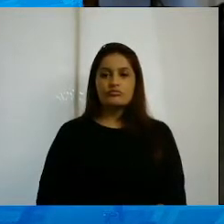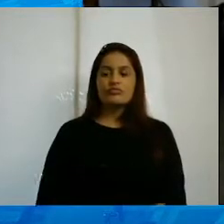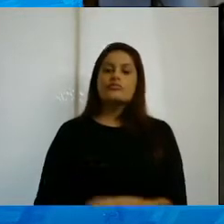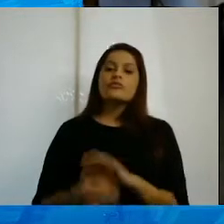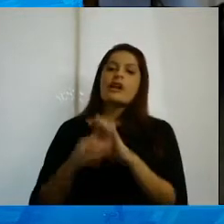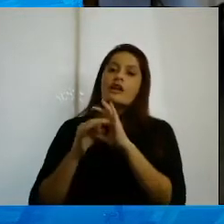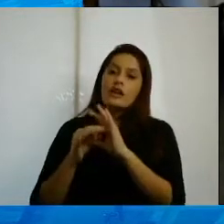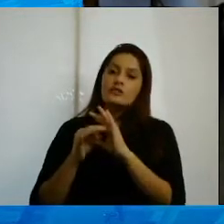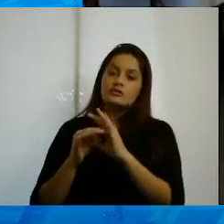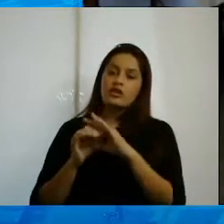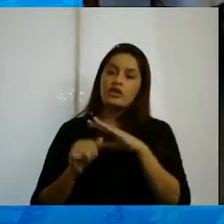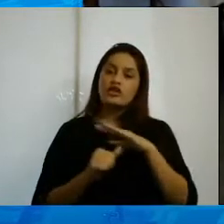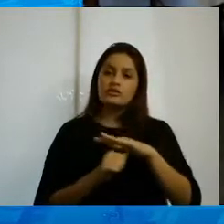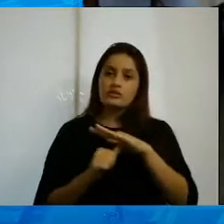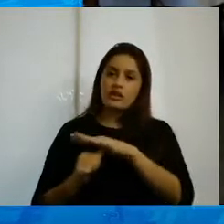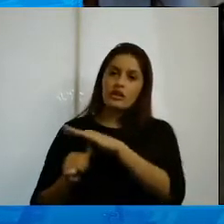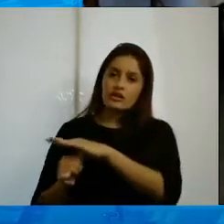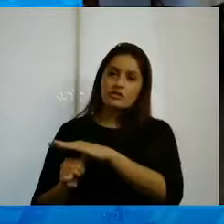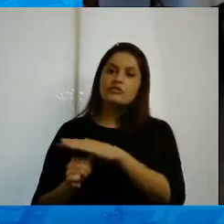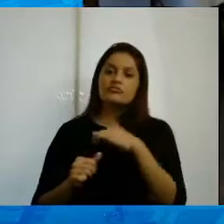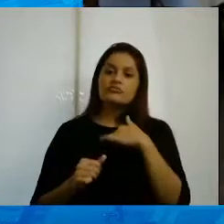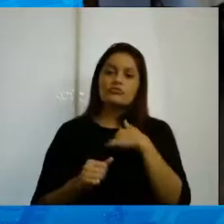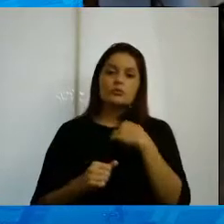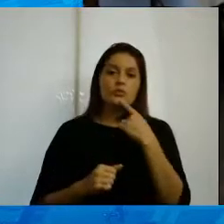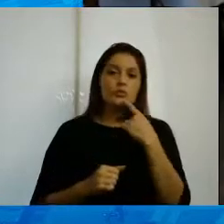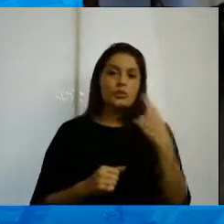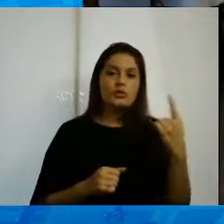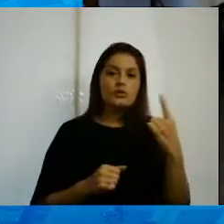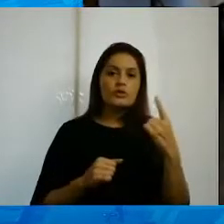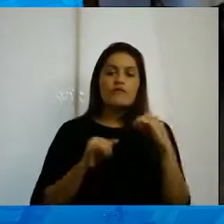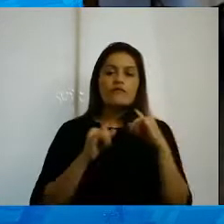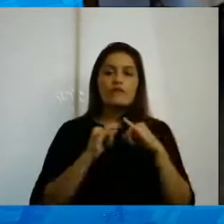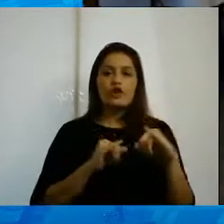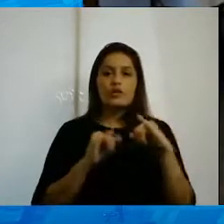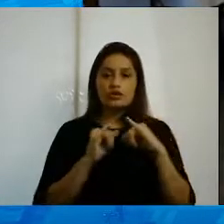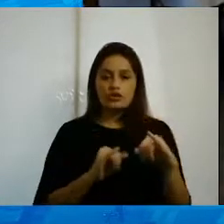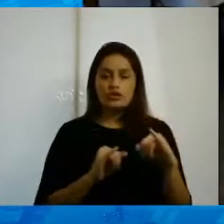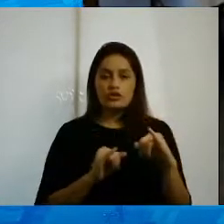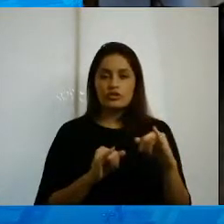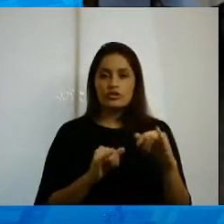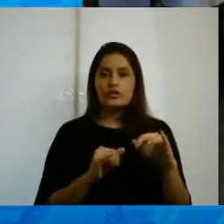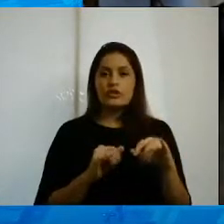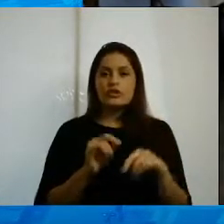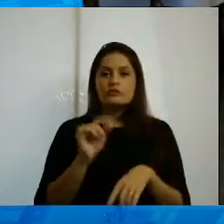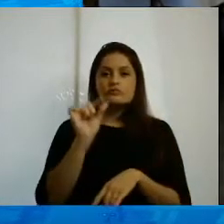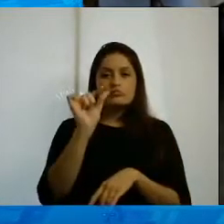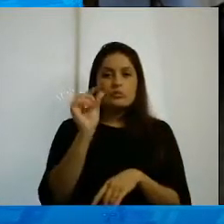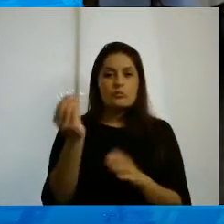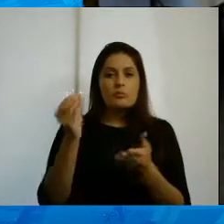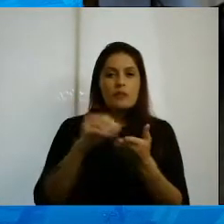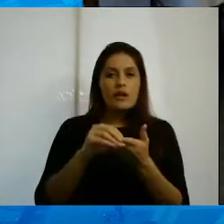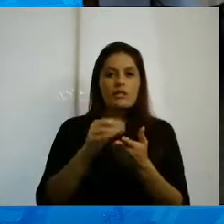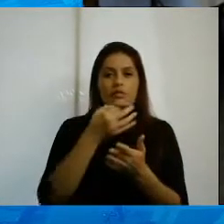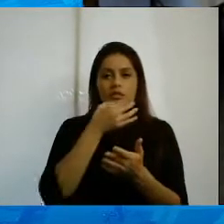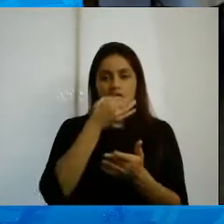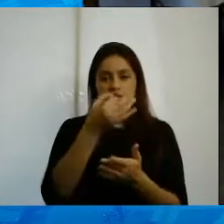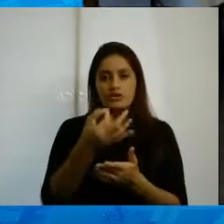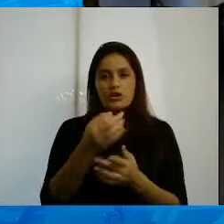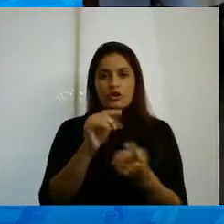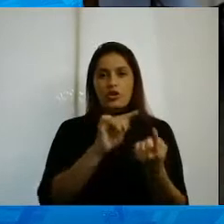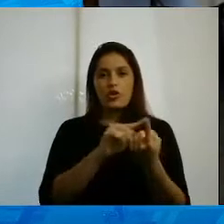Gracias, concejal. Vamos a enviar la información solicitada, hacer un alcance sobre los concursos.